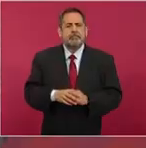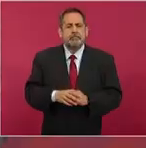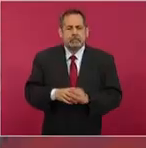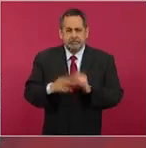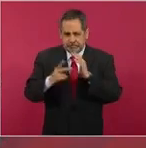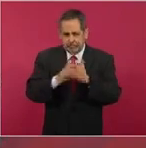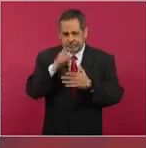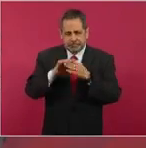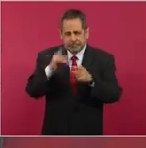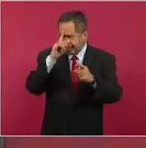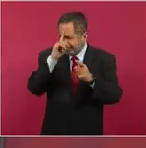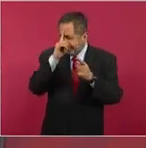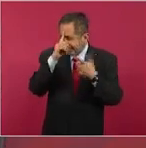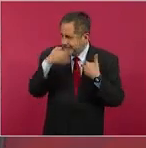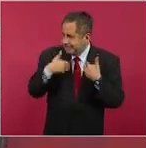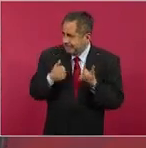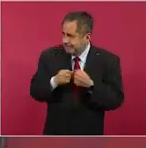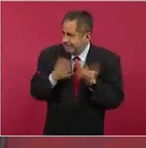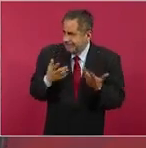porque es de sentido común